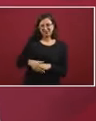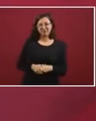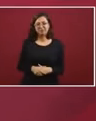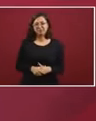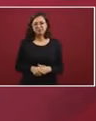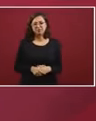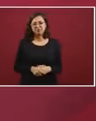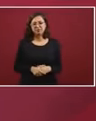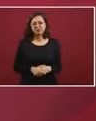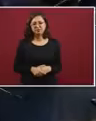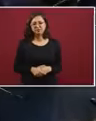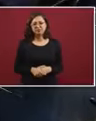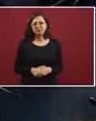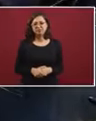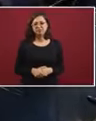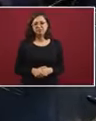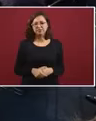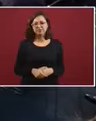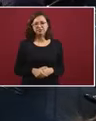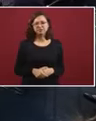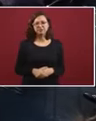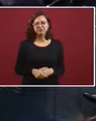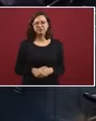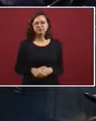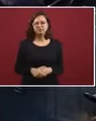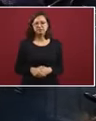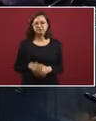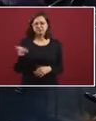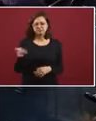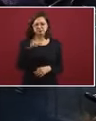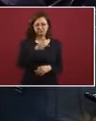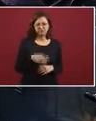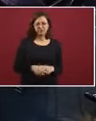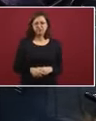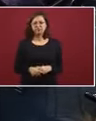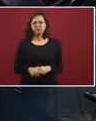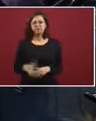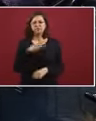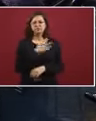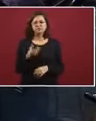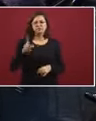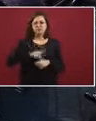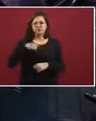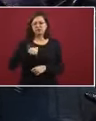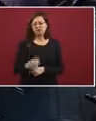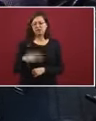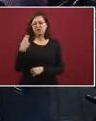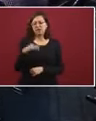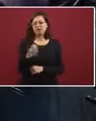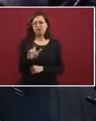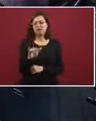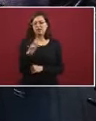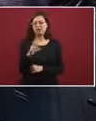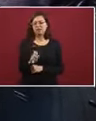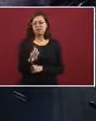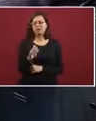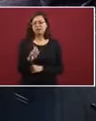Había otra pregunta. ¿Usted? Y luego usted, sí. Sí, buenos días, Felipe Fierro de Tiempo.com y Puente